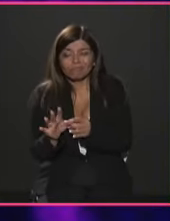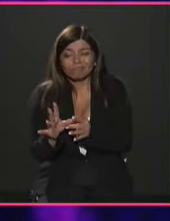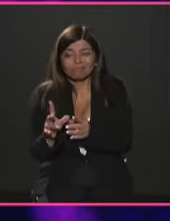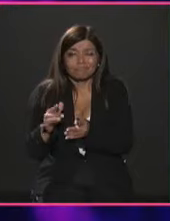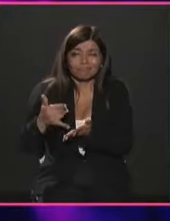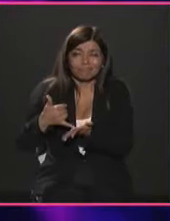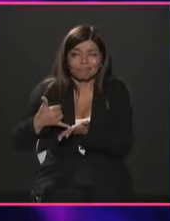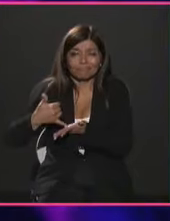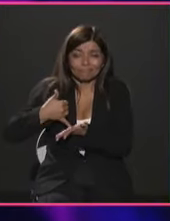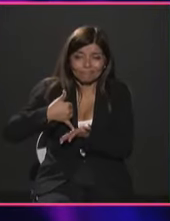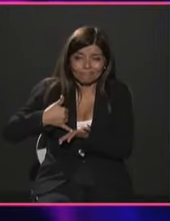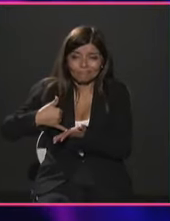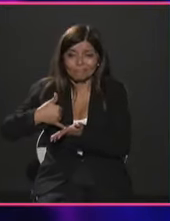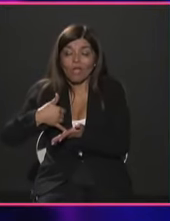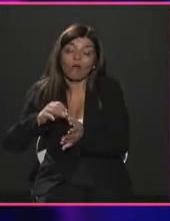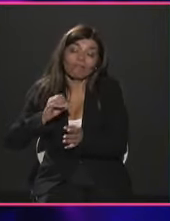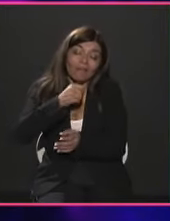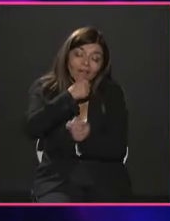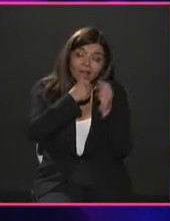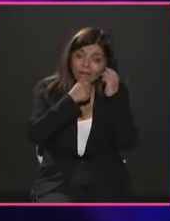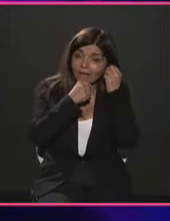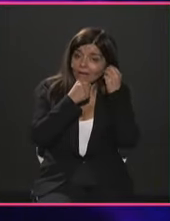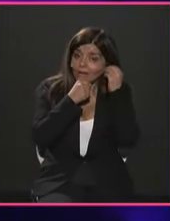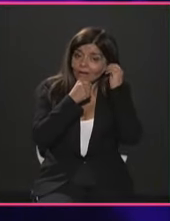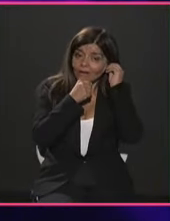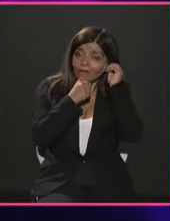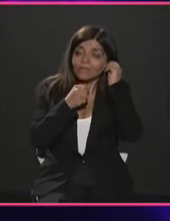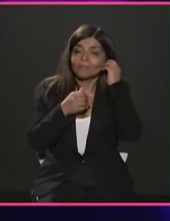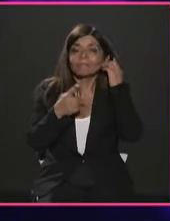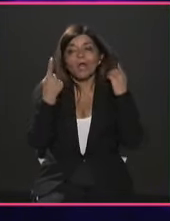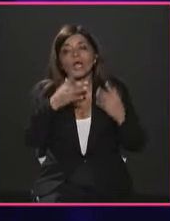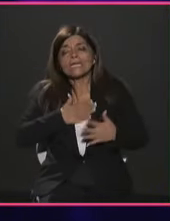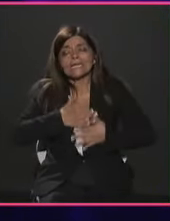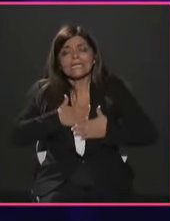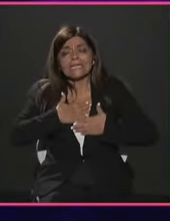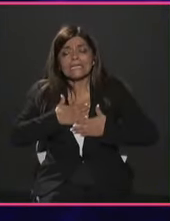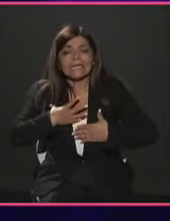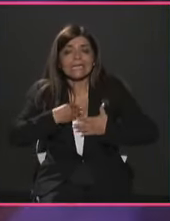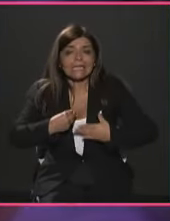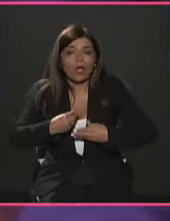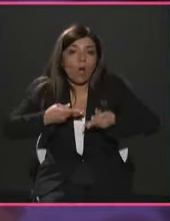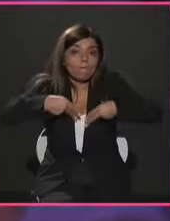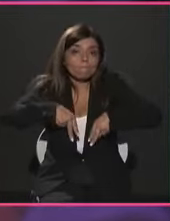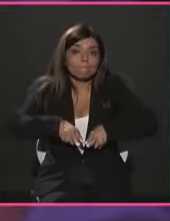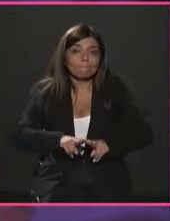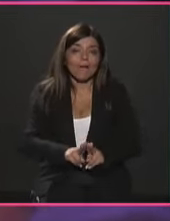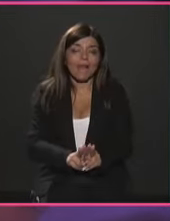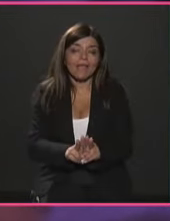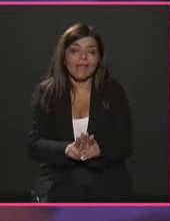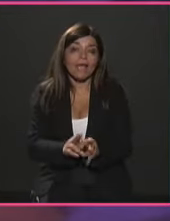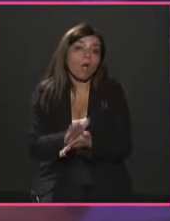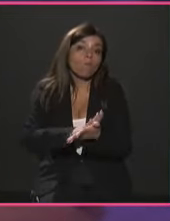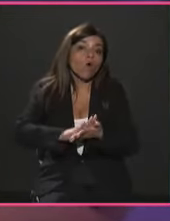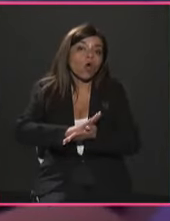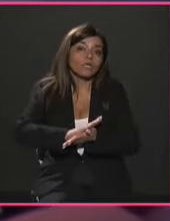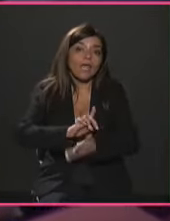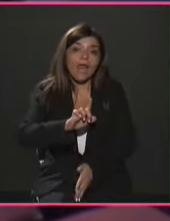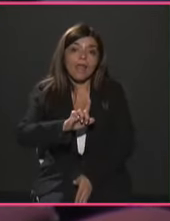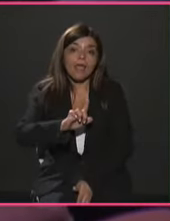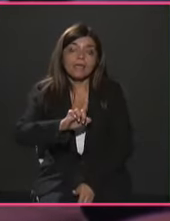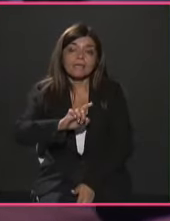están muy viejos y desesperadamente quieren tener hijos parejas de la comunidad